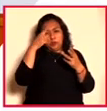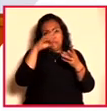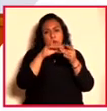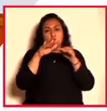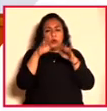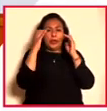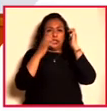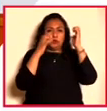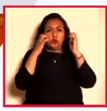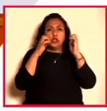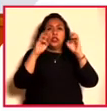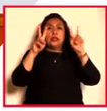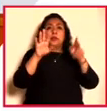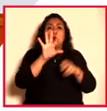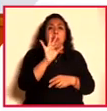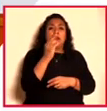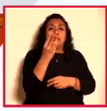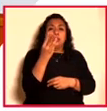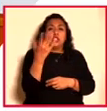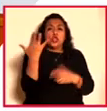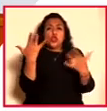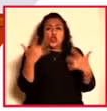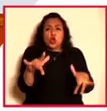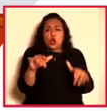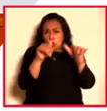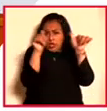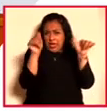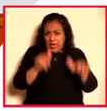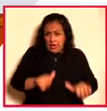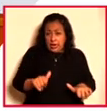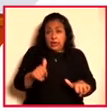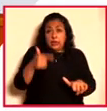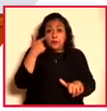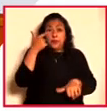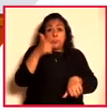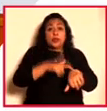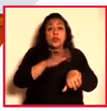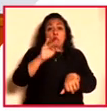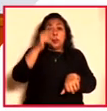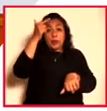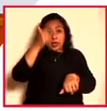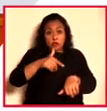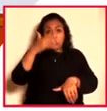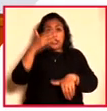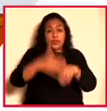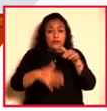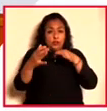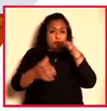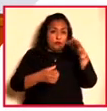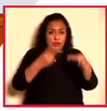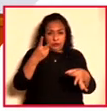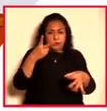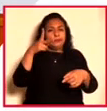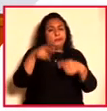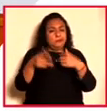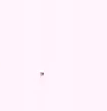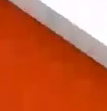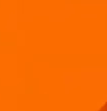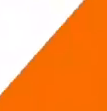Los 43 y el dolor en el arte. No se lo pierdan a las 9 de la noche terminando este espacio informativo. Ya volvemos.